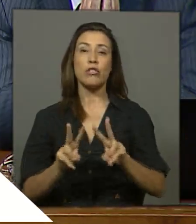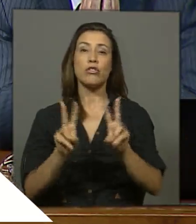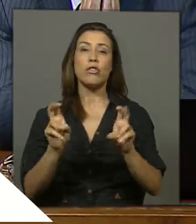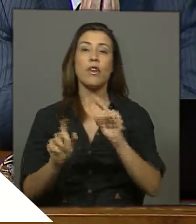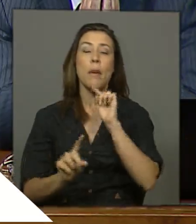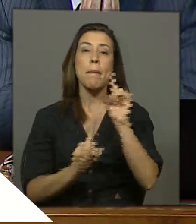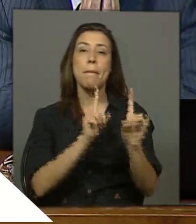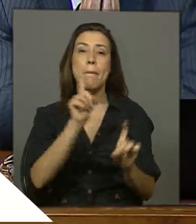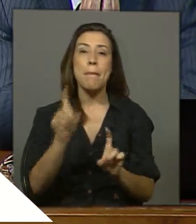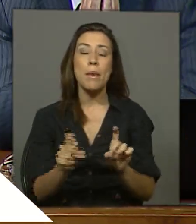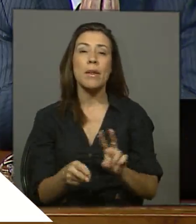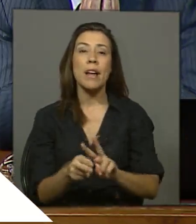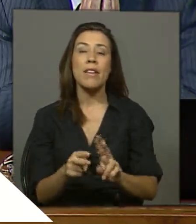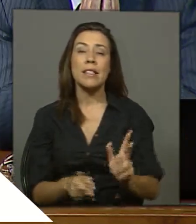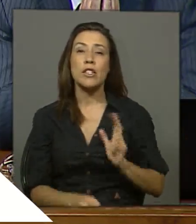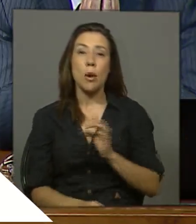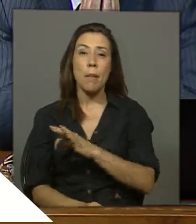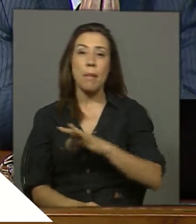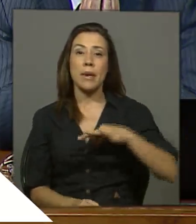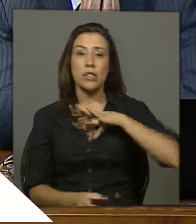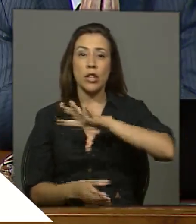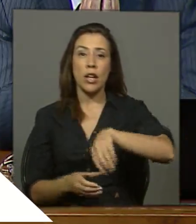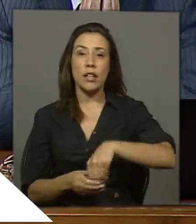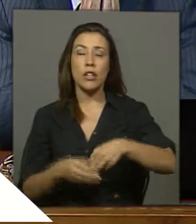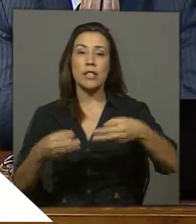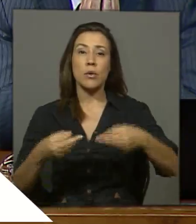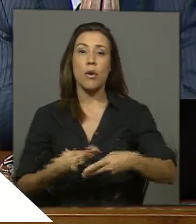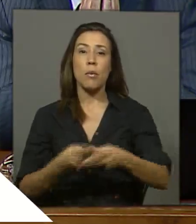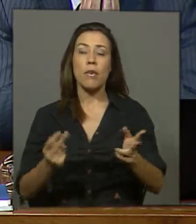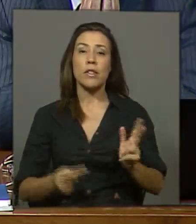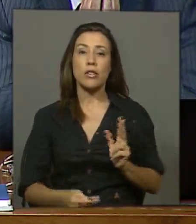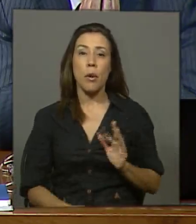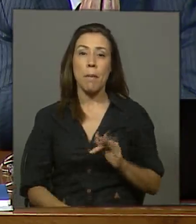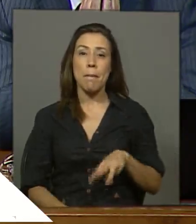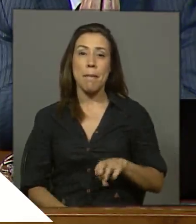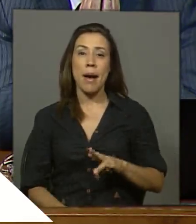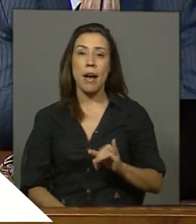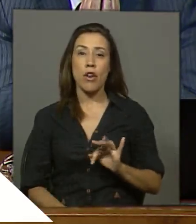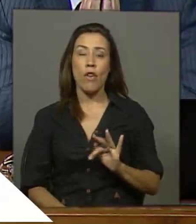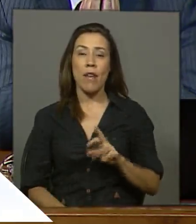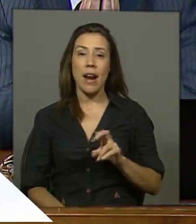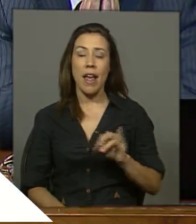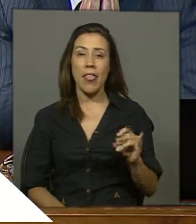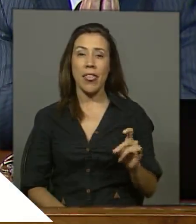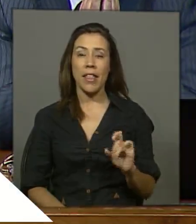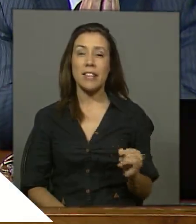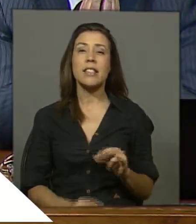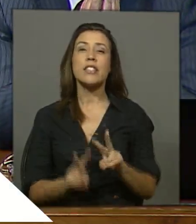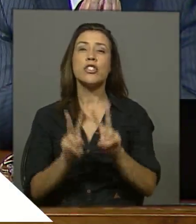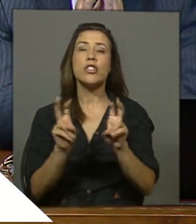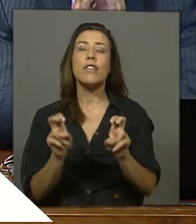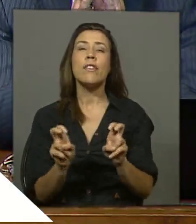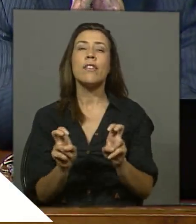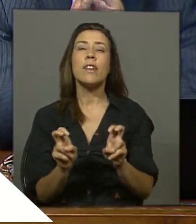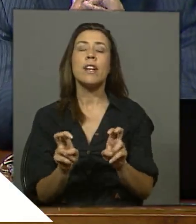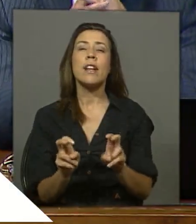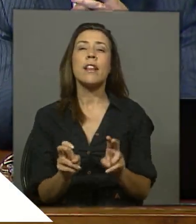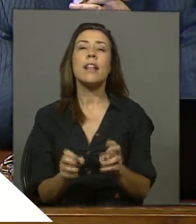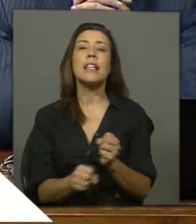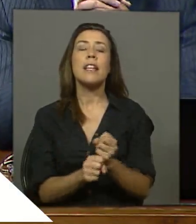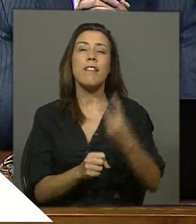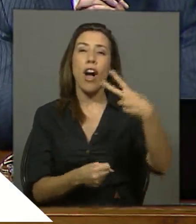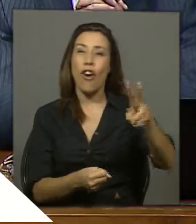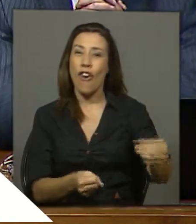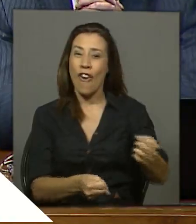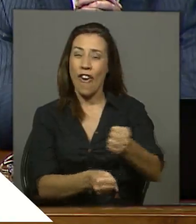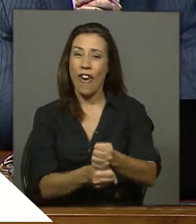las preguntas que se formularán el señor ministro del interior y seguridad pública Don Mario Fernández vaea en relación con las materias vinculadas al ejercicio de su